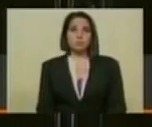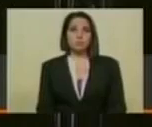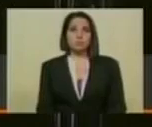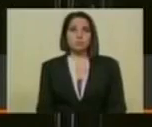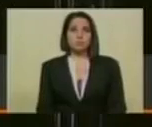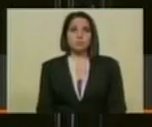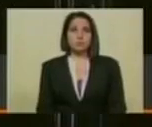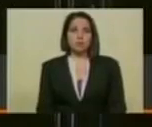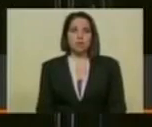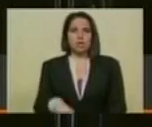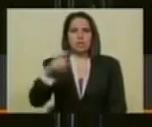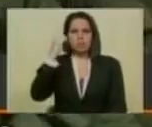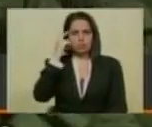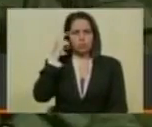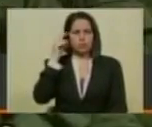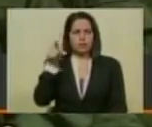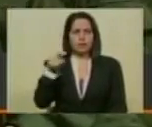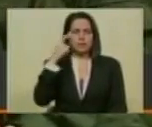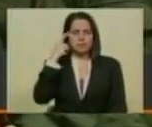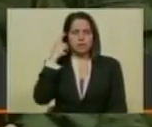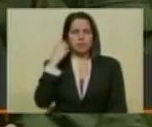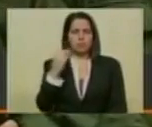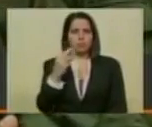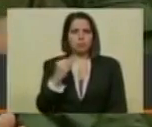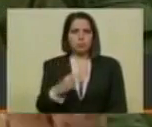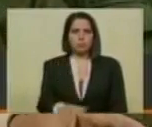Y yo sé que él sabe mucho.